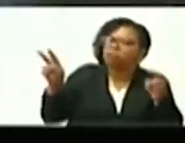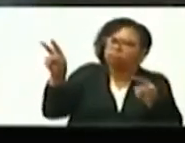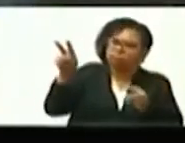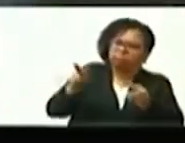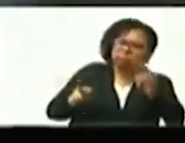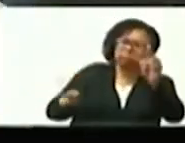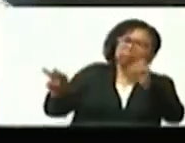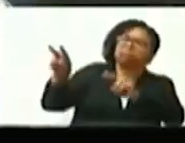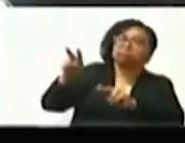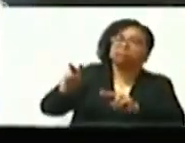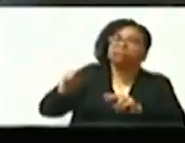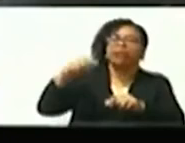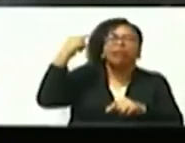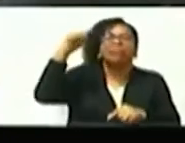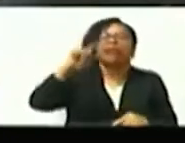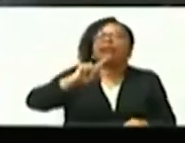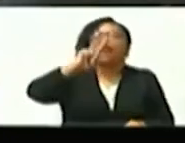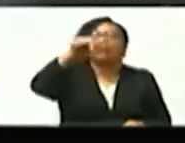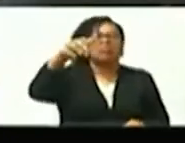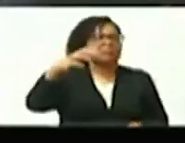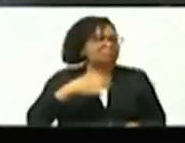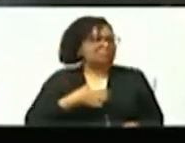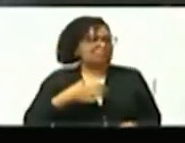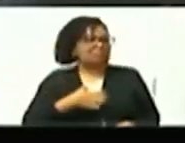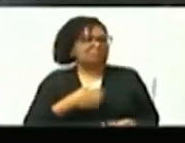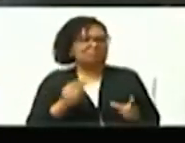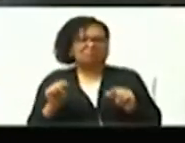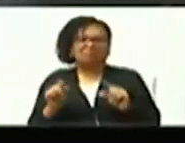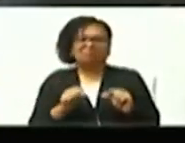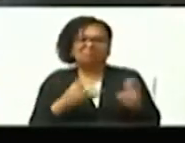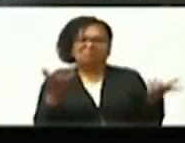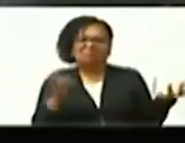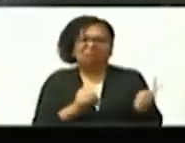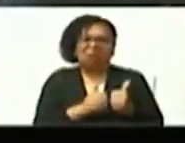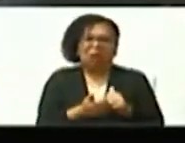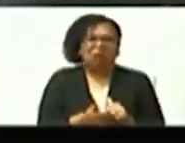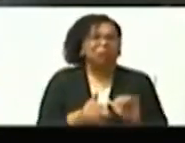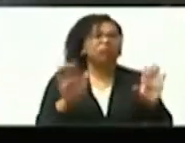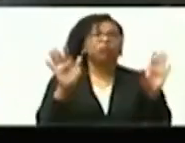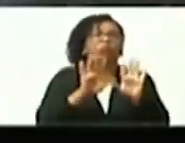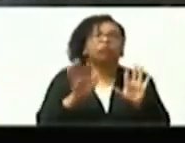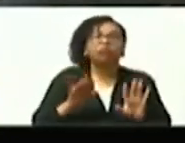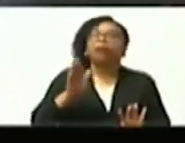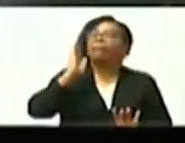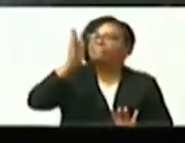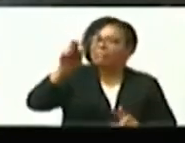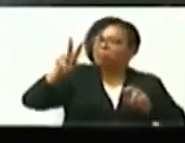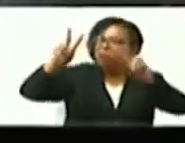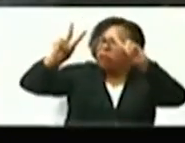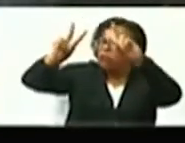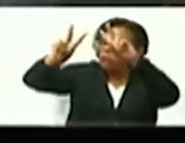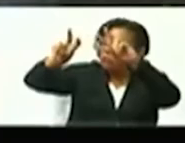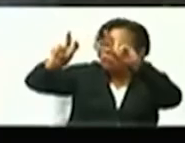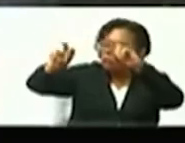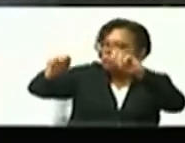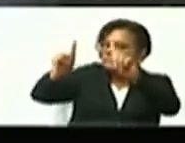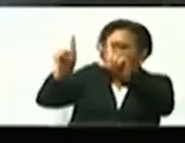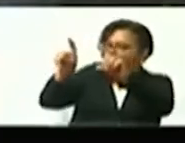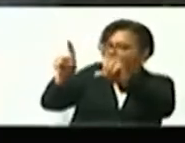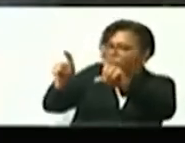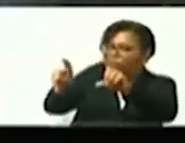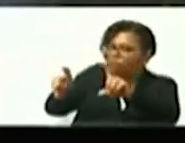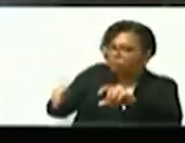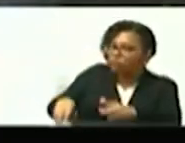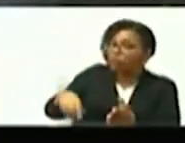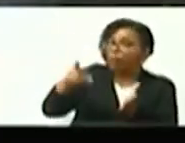trabajo. Se aprobó el préstamo, está bien. Vamos luego ahora a fiscalizar cómo se ejecutó ese presupuesto y a